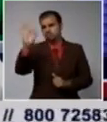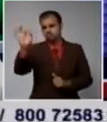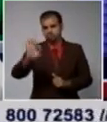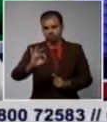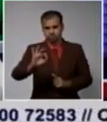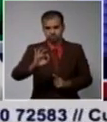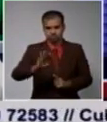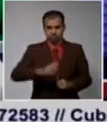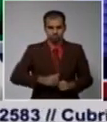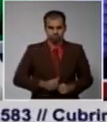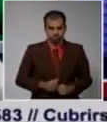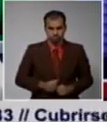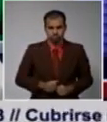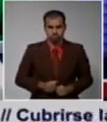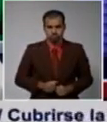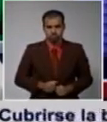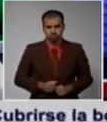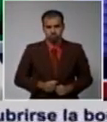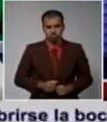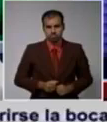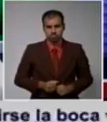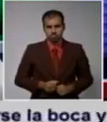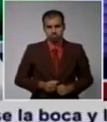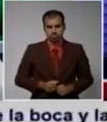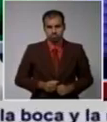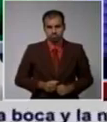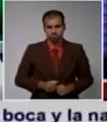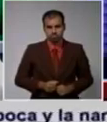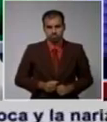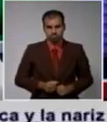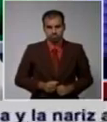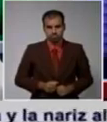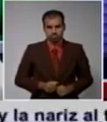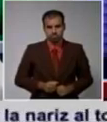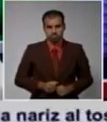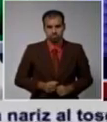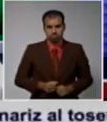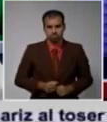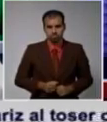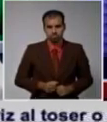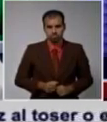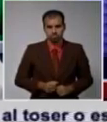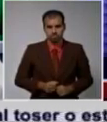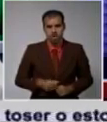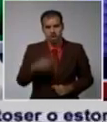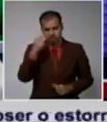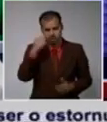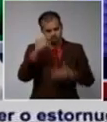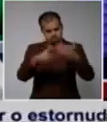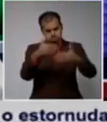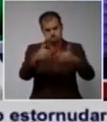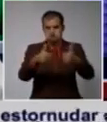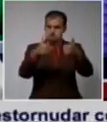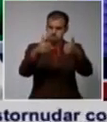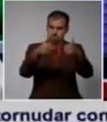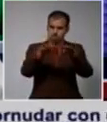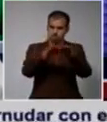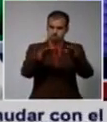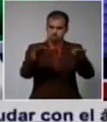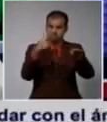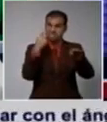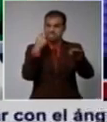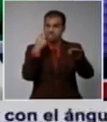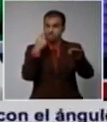los confirmados en Cuba y se mantienen estables, pero de cuidado,